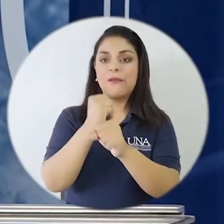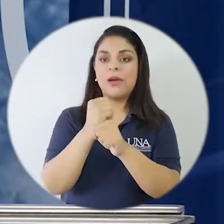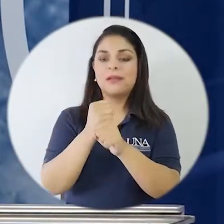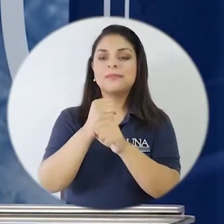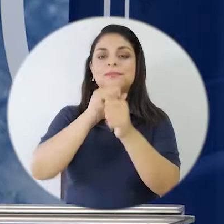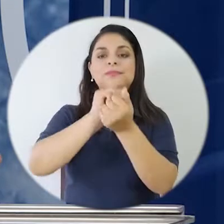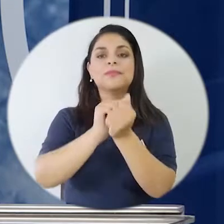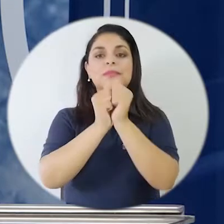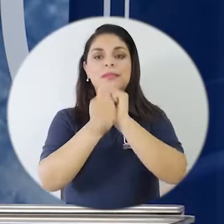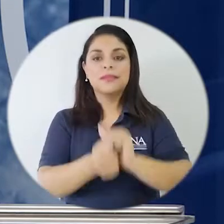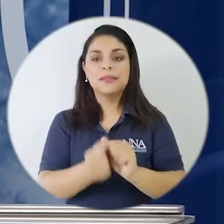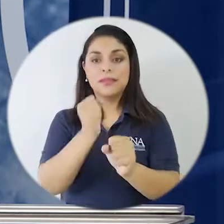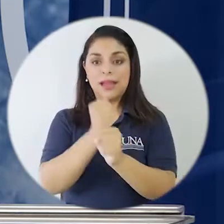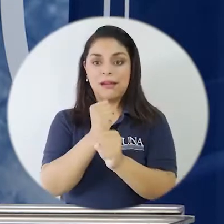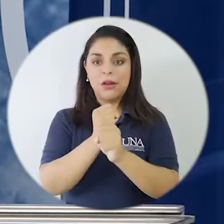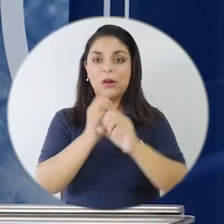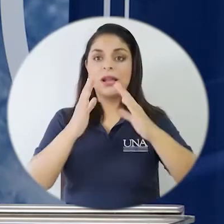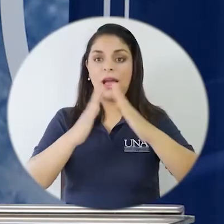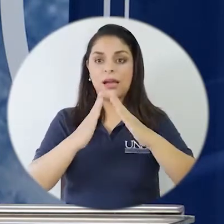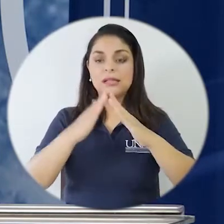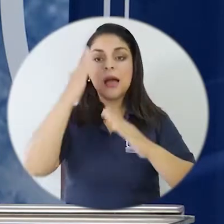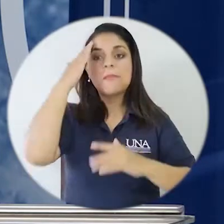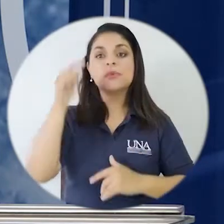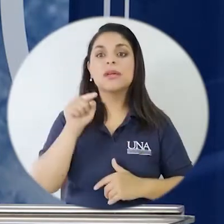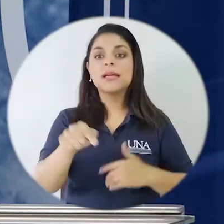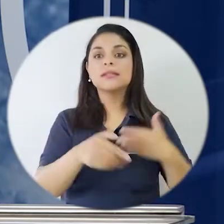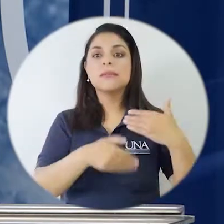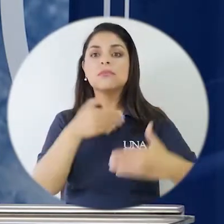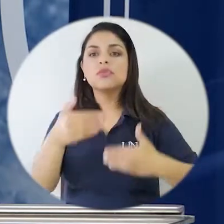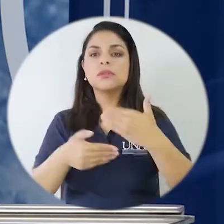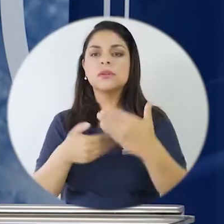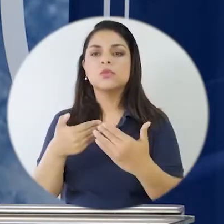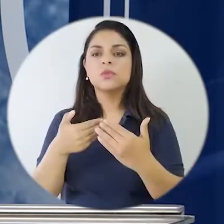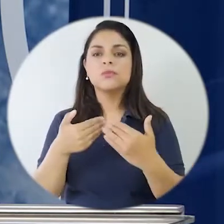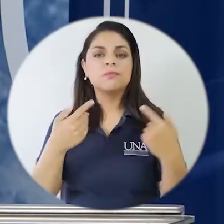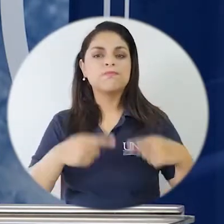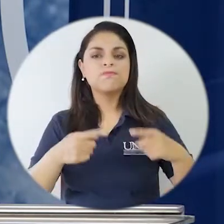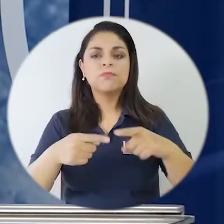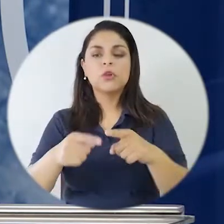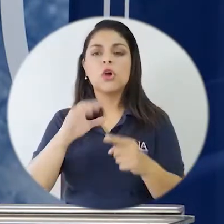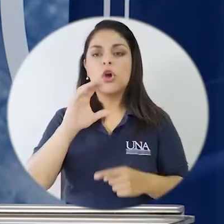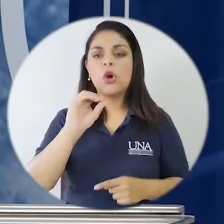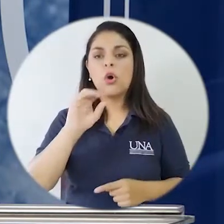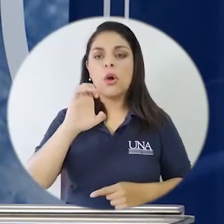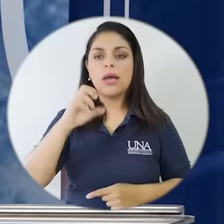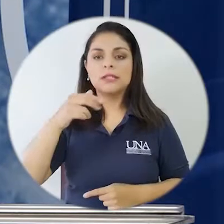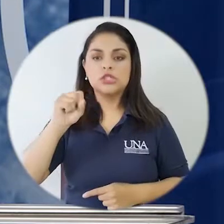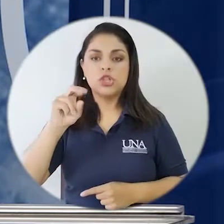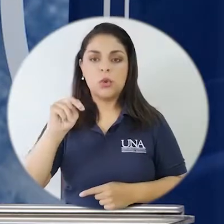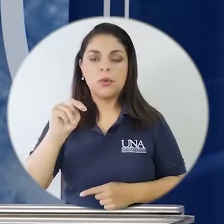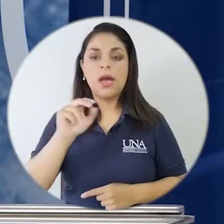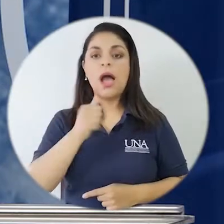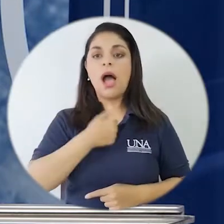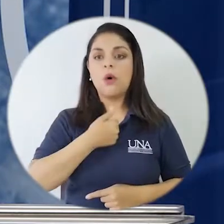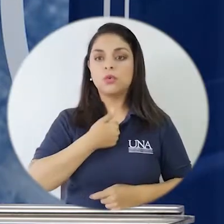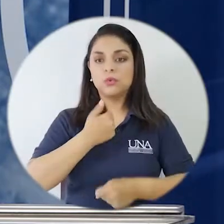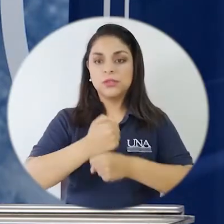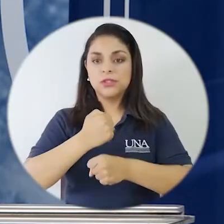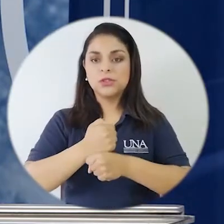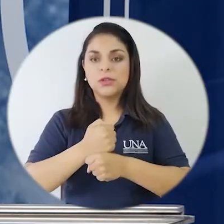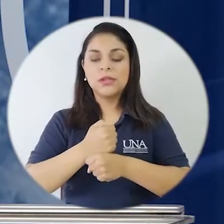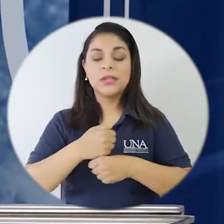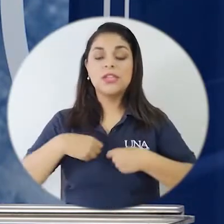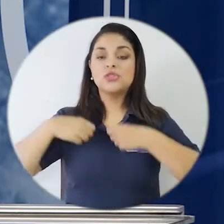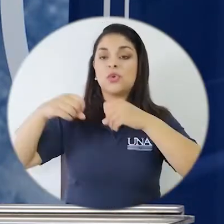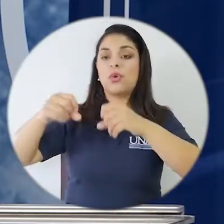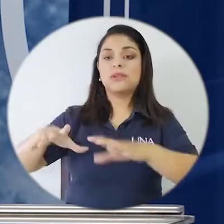han cambiado en el teletrabajo, pues este proceso implicó cohesión, autogestión y soltar las riendas, confiando en